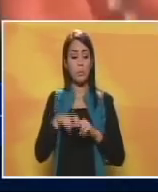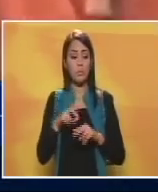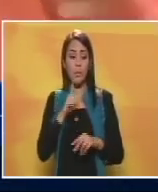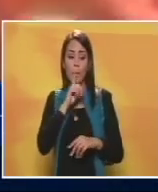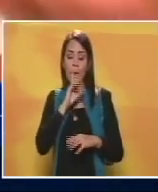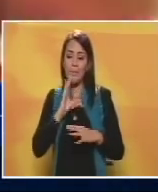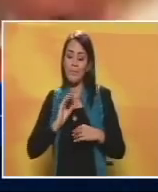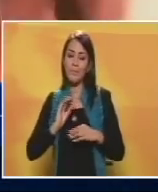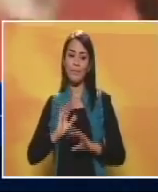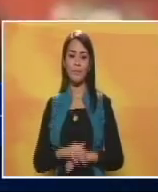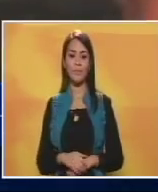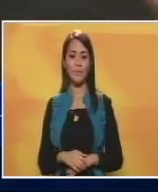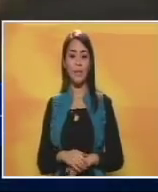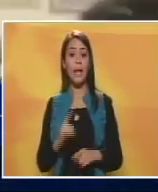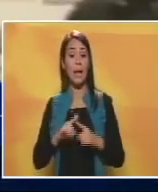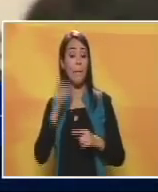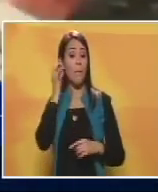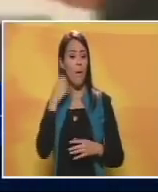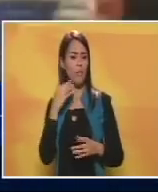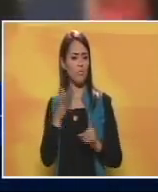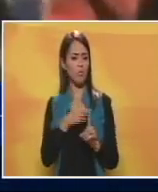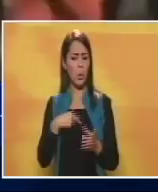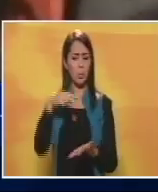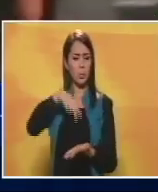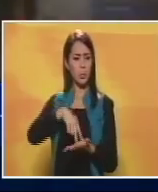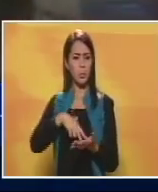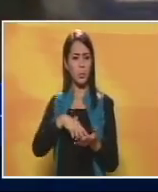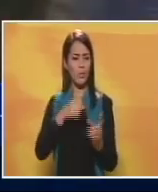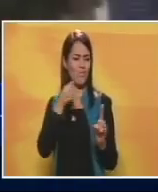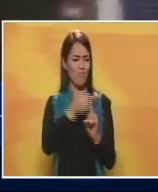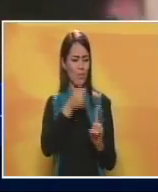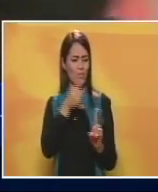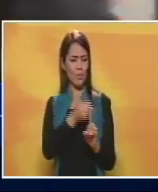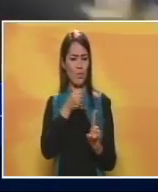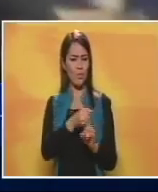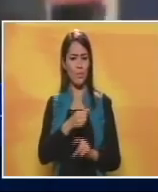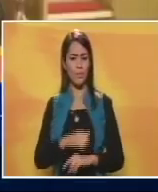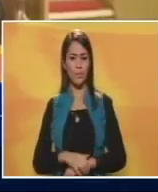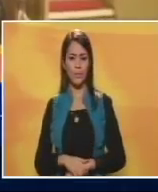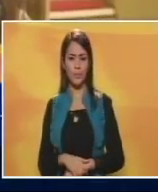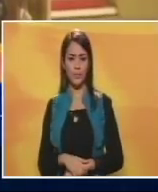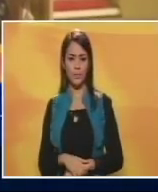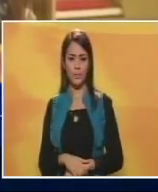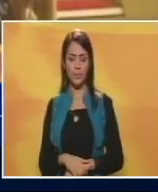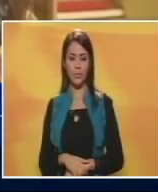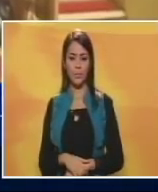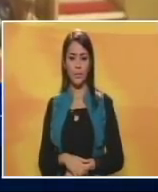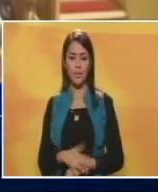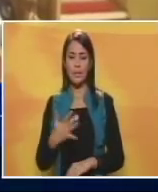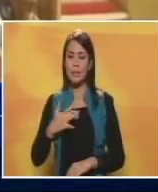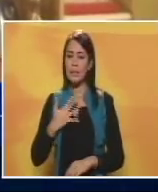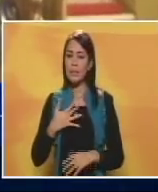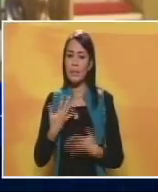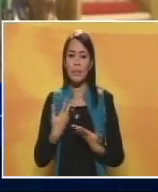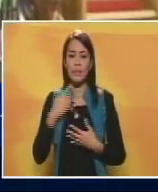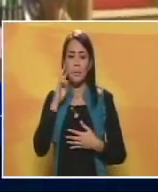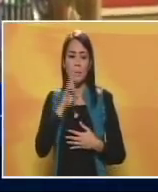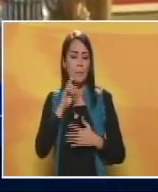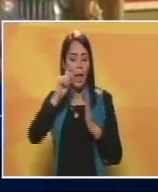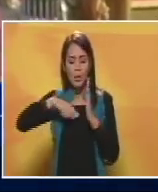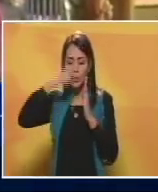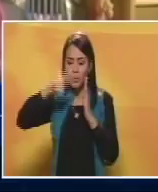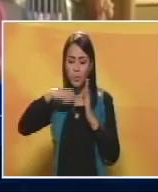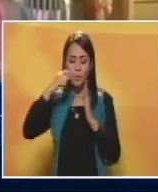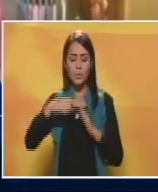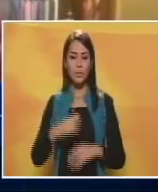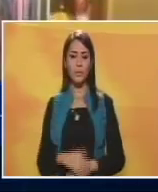el sitio. La agresora se levantó del puesto y le propinó varios golpes. La sensación al ver el video